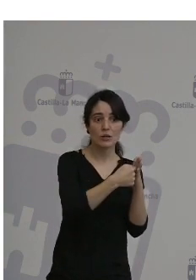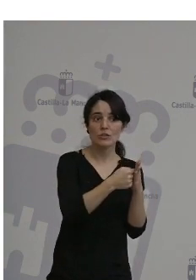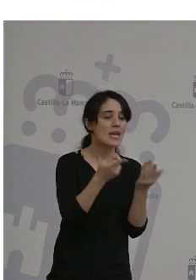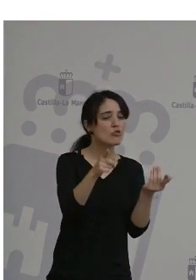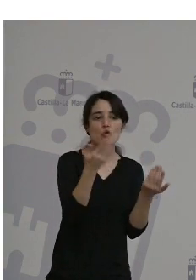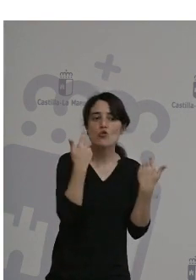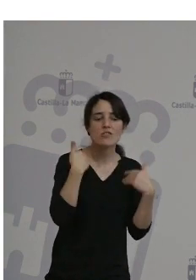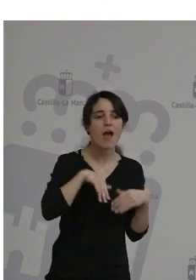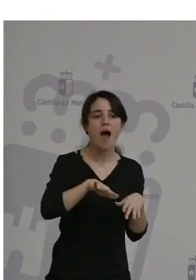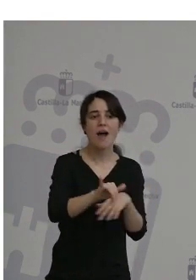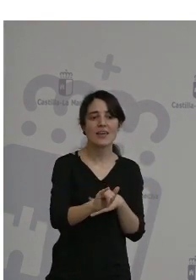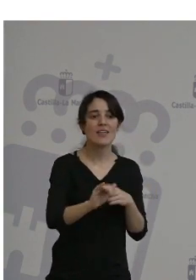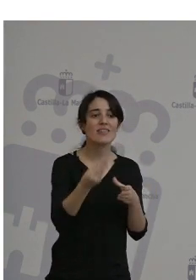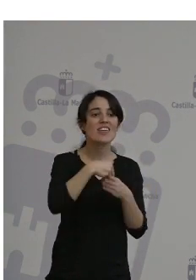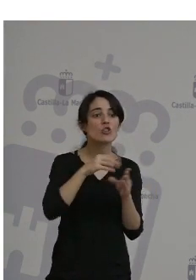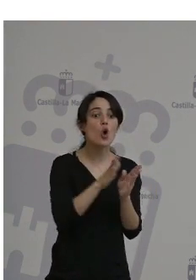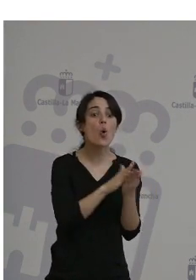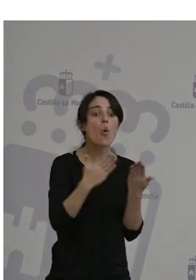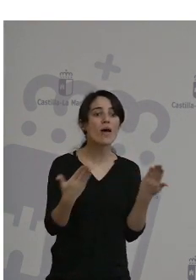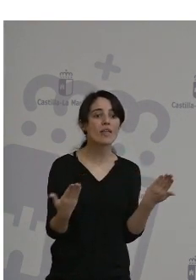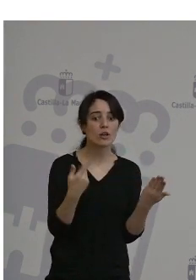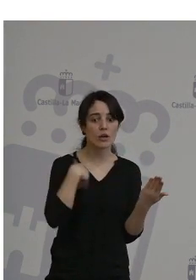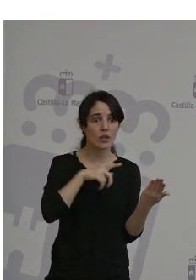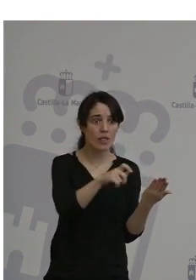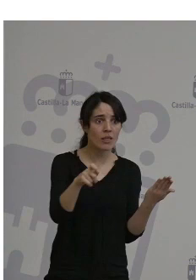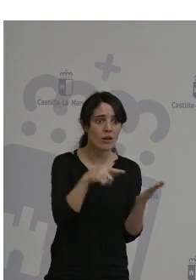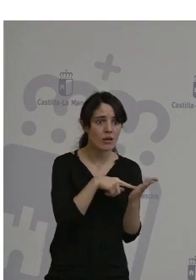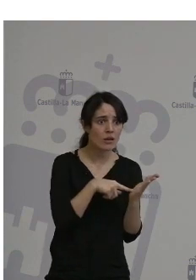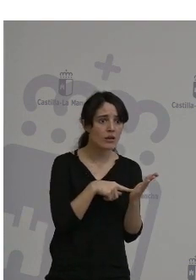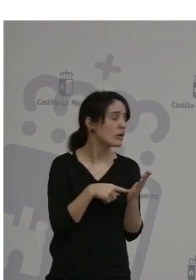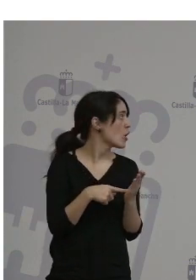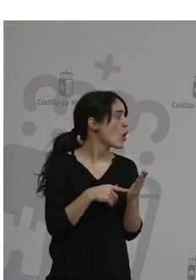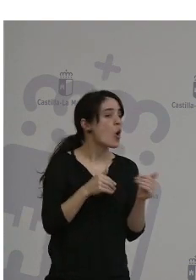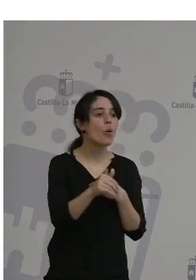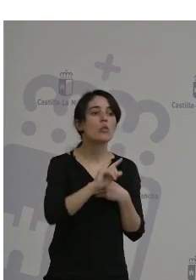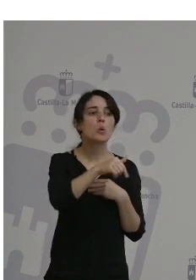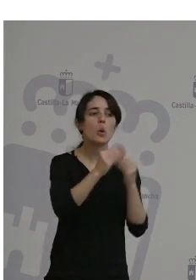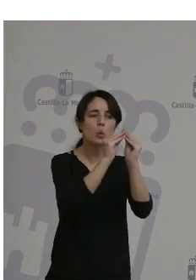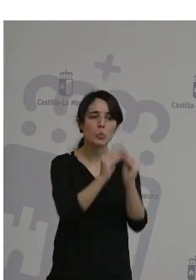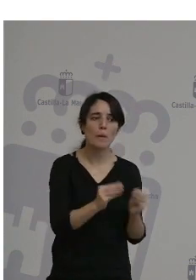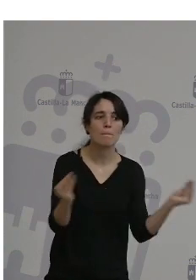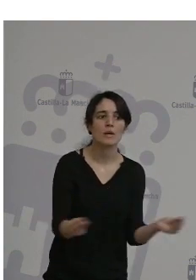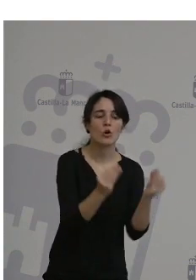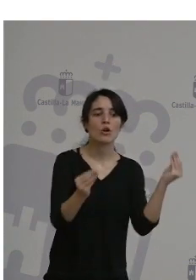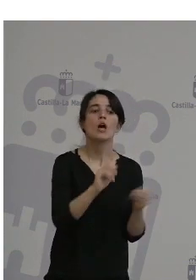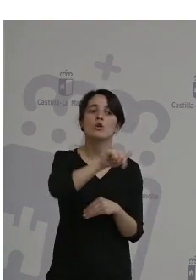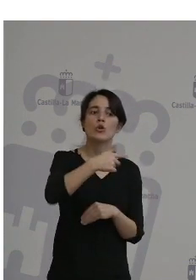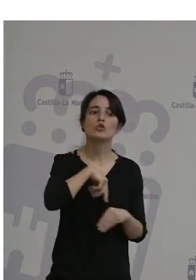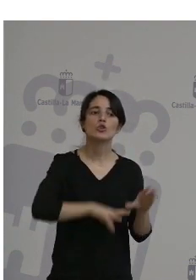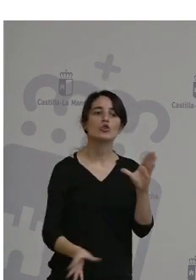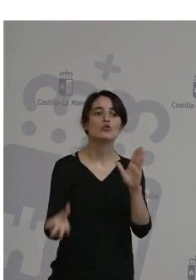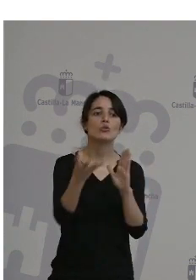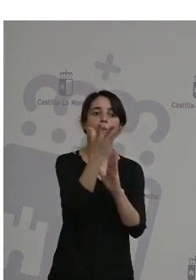lo tienes en el cuaderno que te han facilitado. Y cuando esté más perfilado, efectivamente, lo subiremos también a la página web.